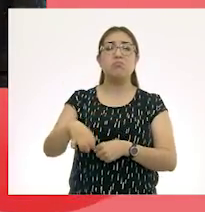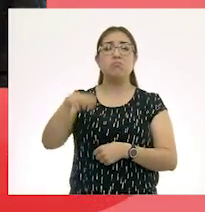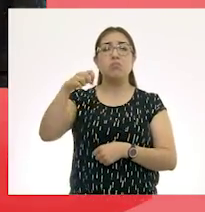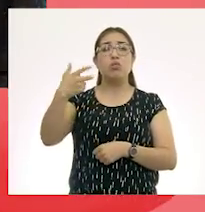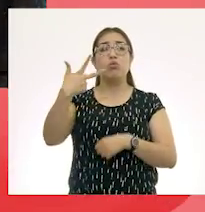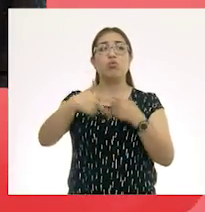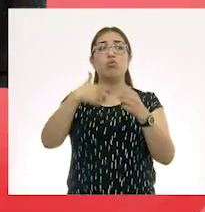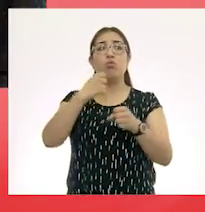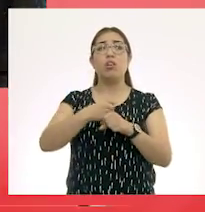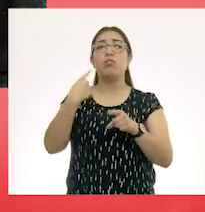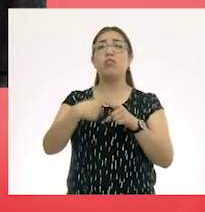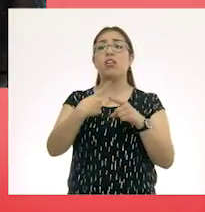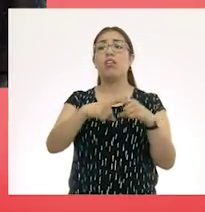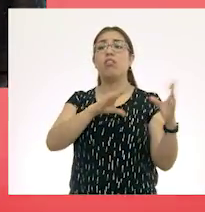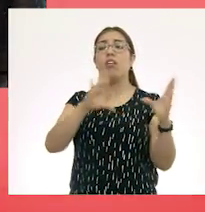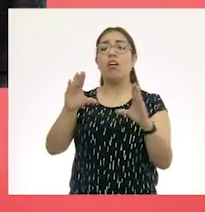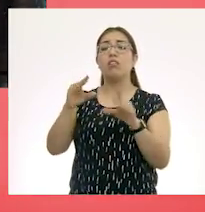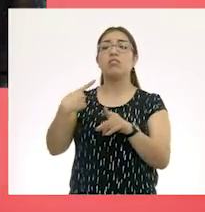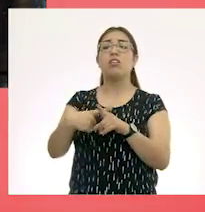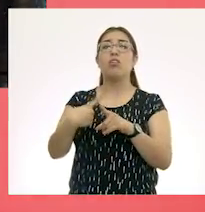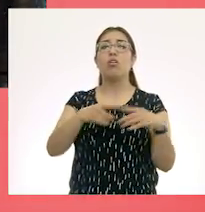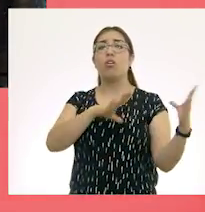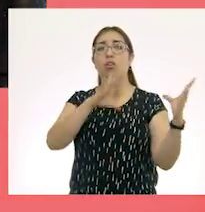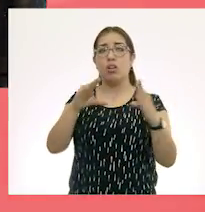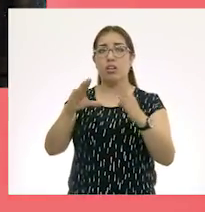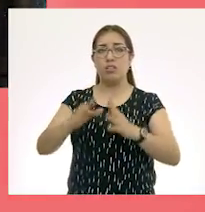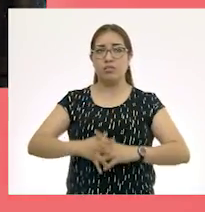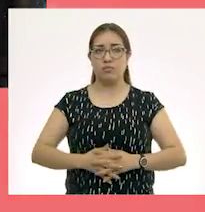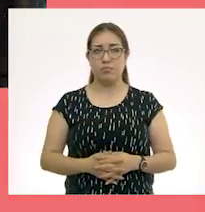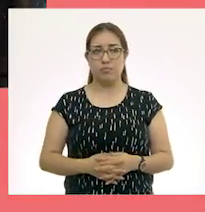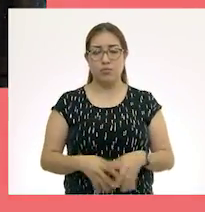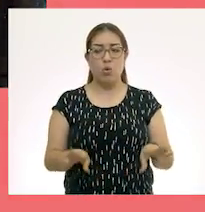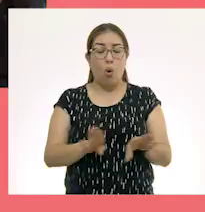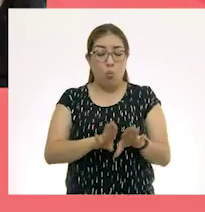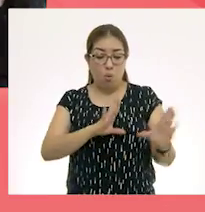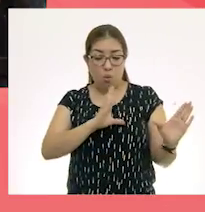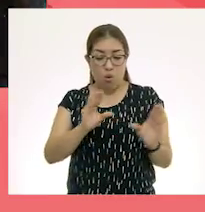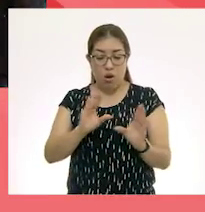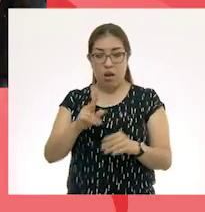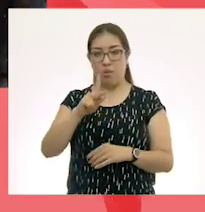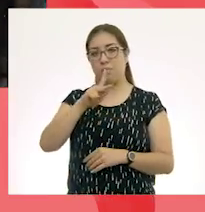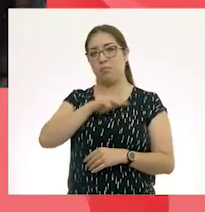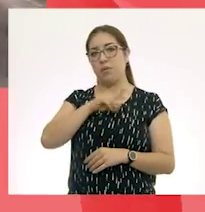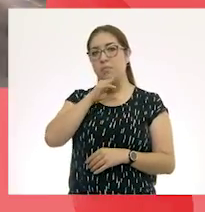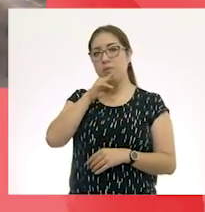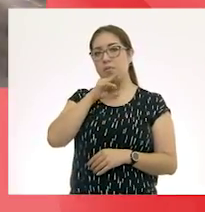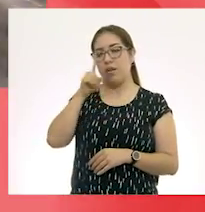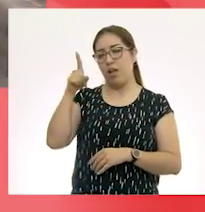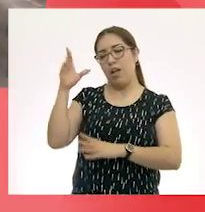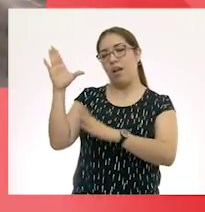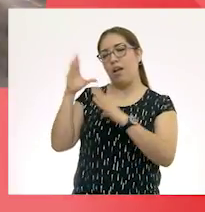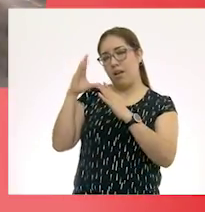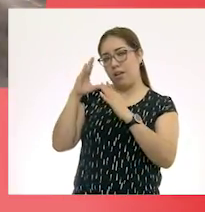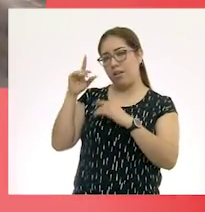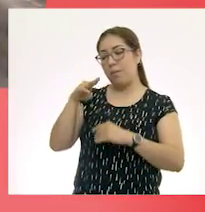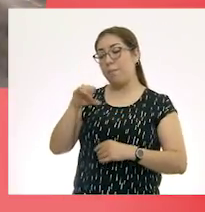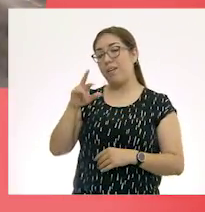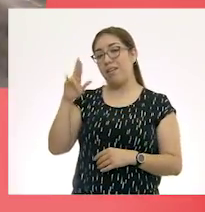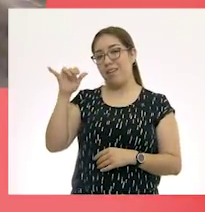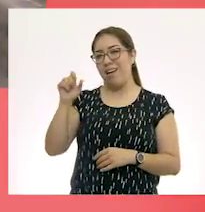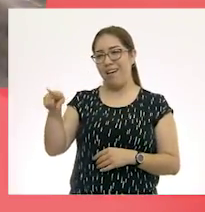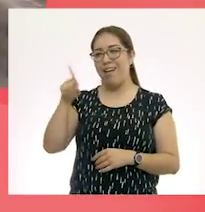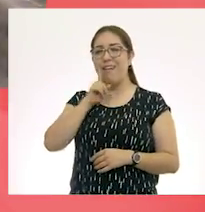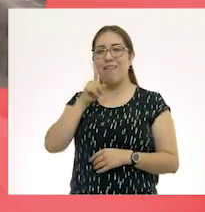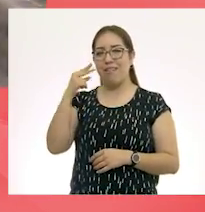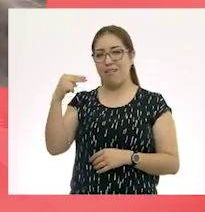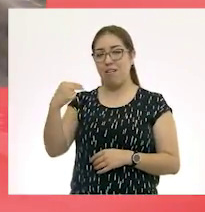Albina? Platíquenos, ¿quién le enseñó y cómo le enseñó? Mi mamá se llama María Landaverde y ella me enseñó